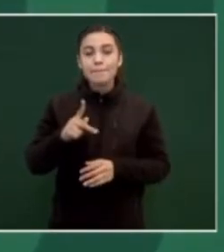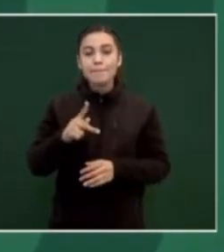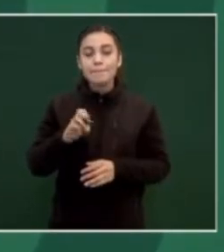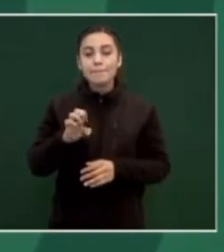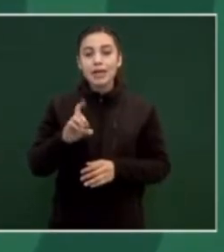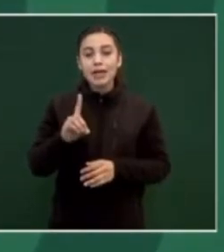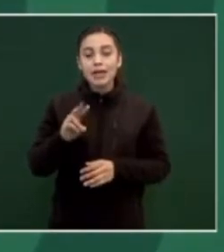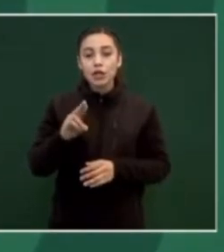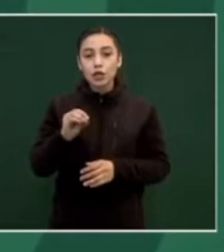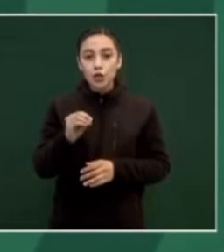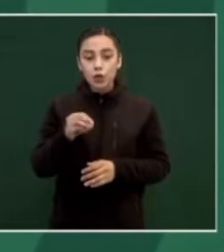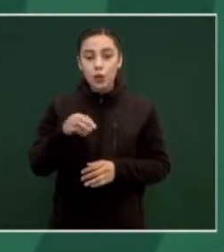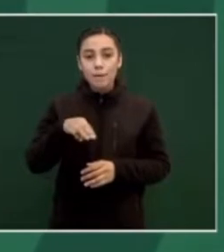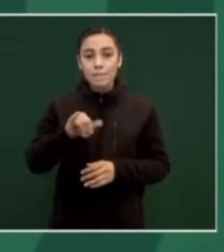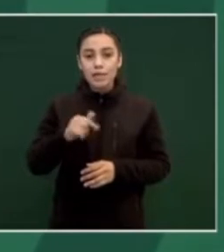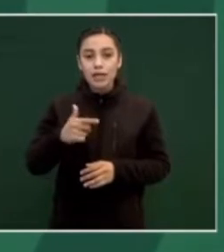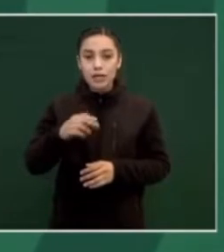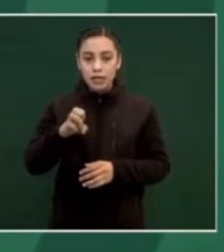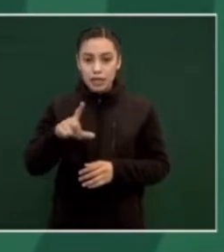otros